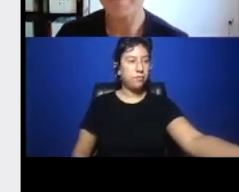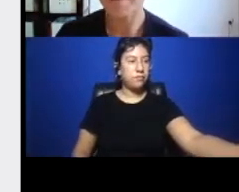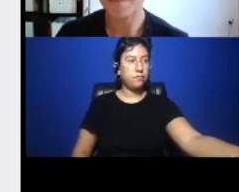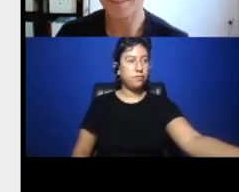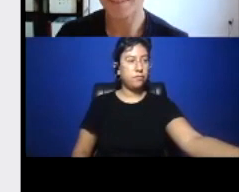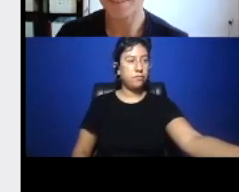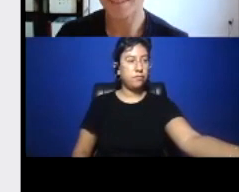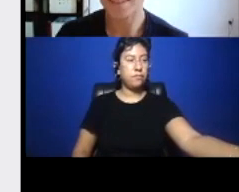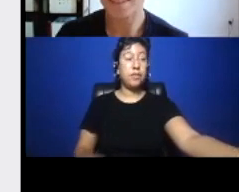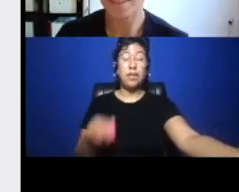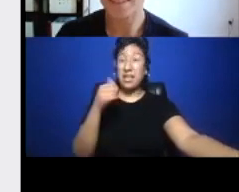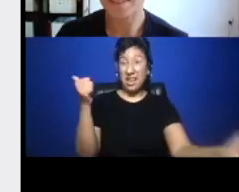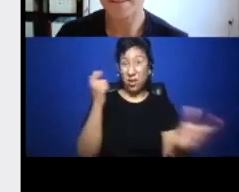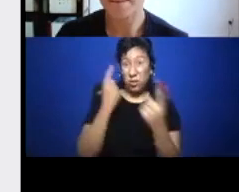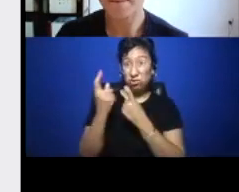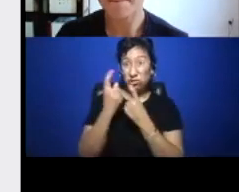¿Alguna pregunta?